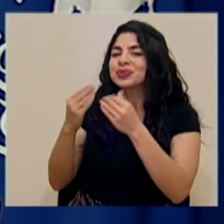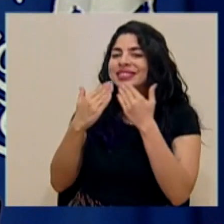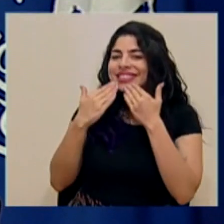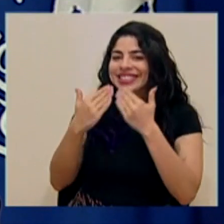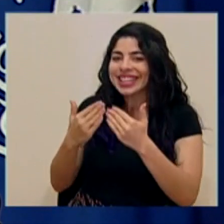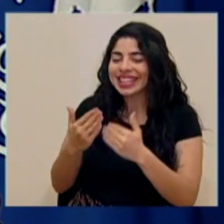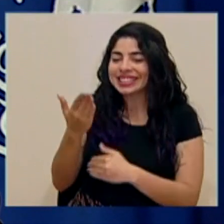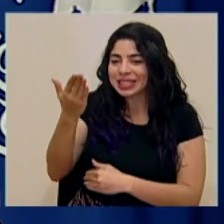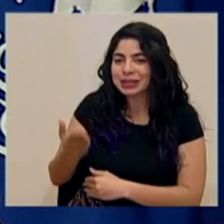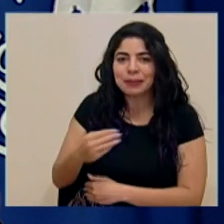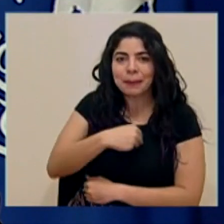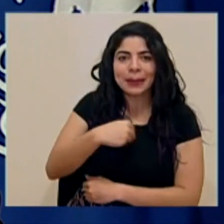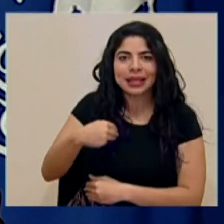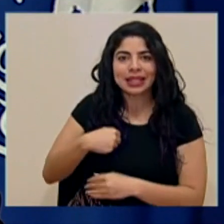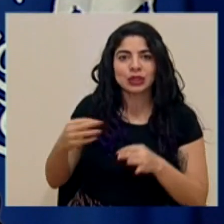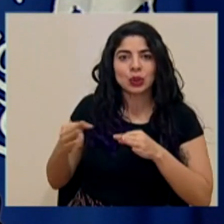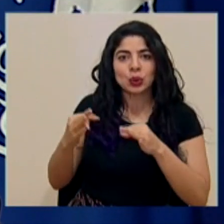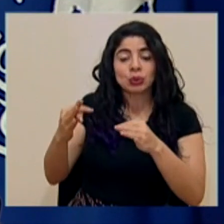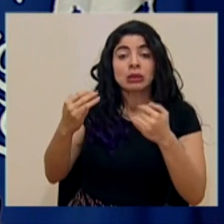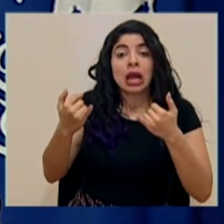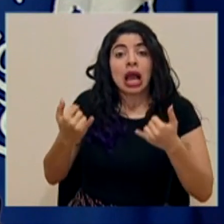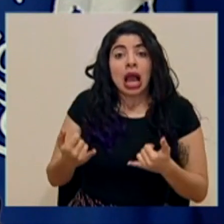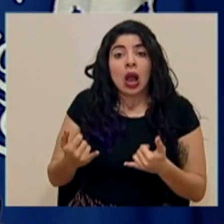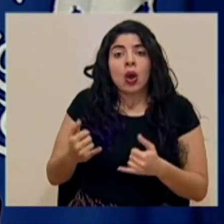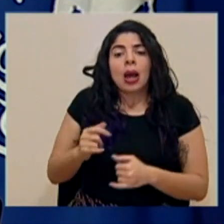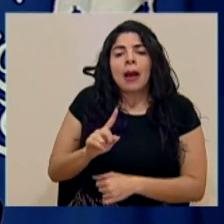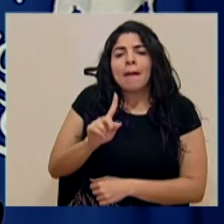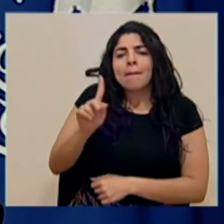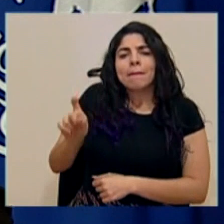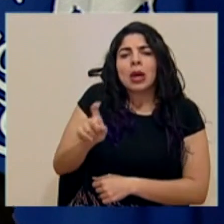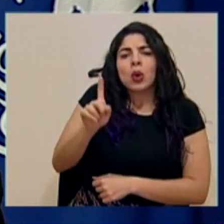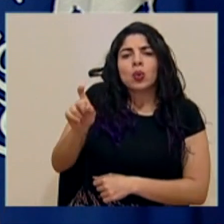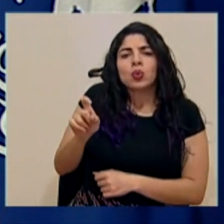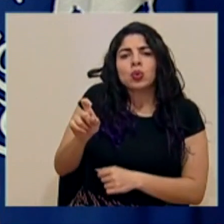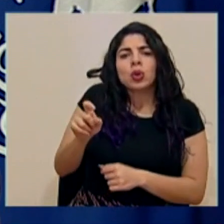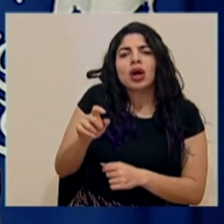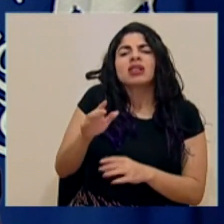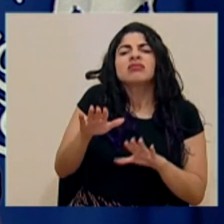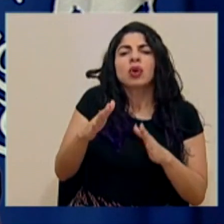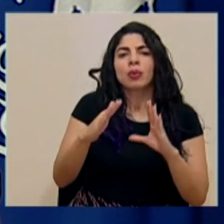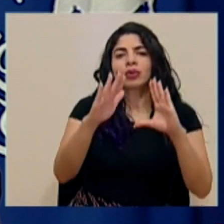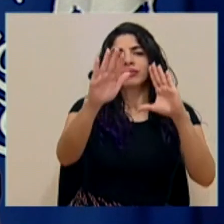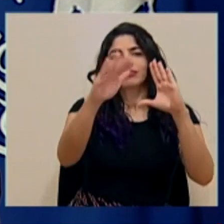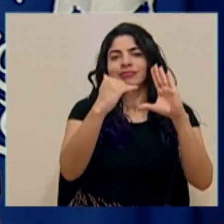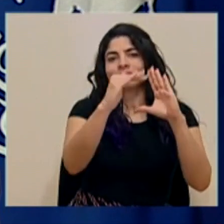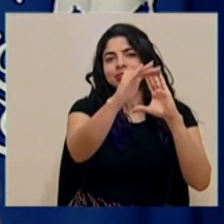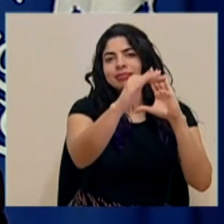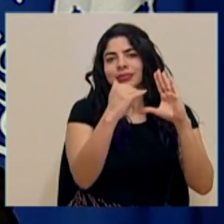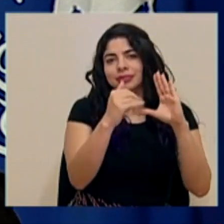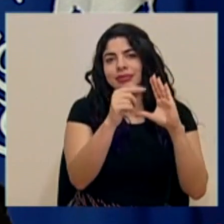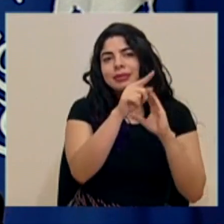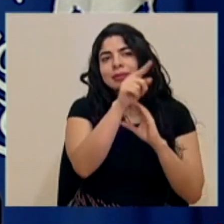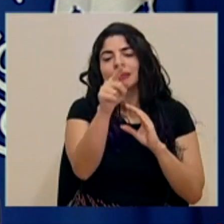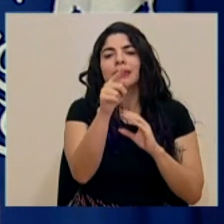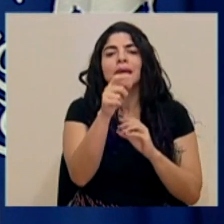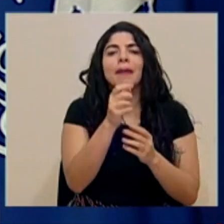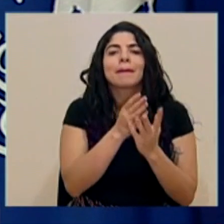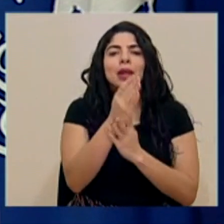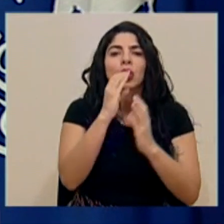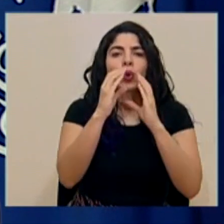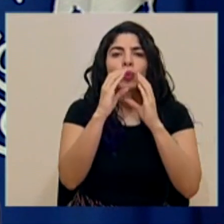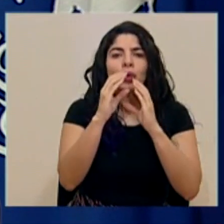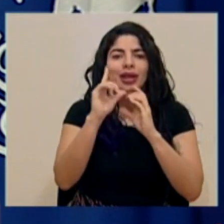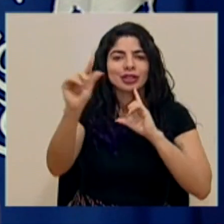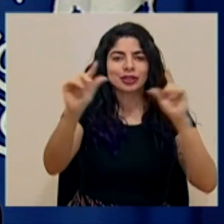Muchas gracias al ministro de Turismo. Procedemos a realizar las consultas que recibimos vía remota por parte de los medios